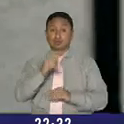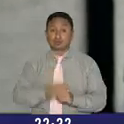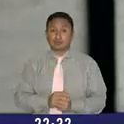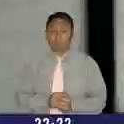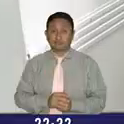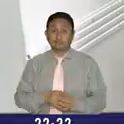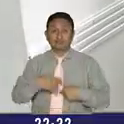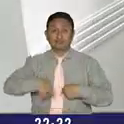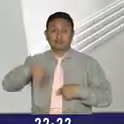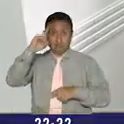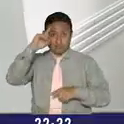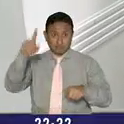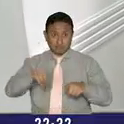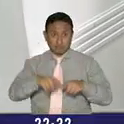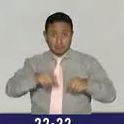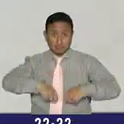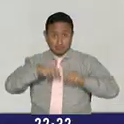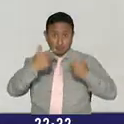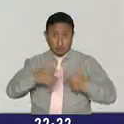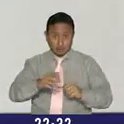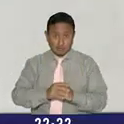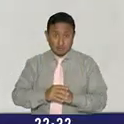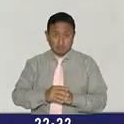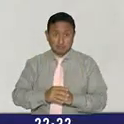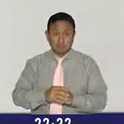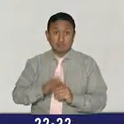los convenios con prestadores de servicios de salud